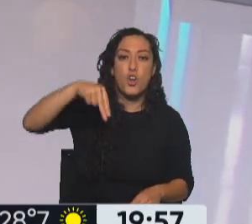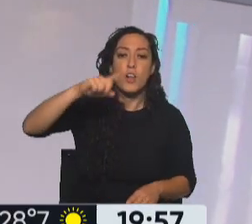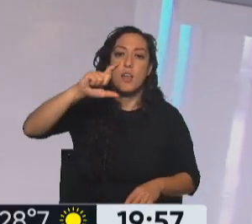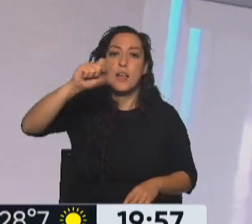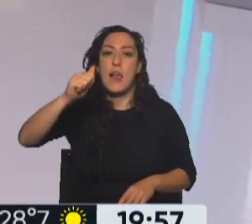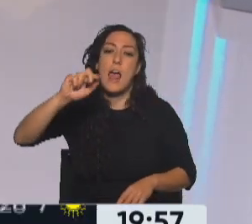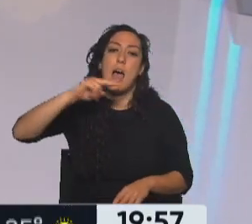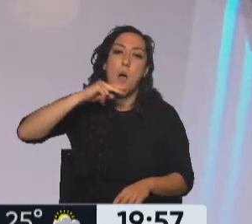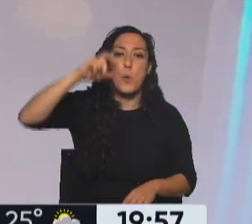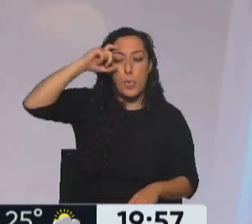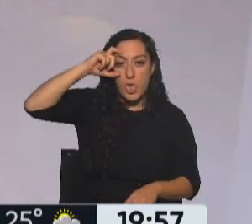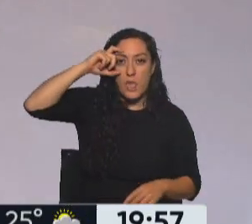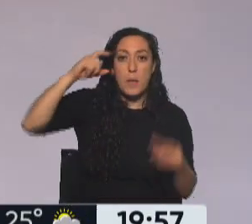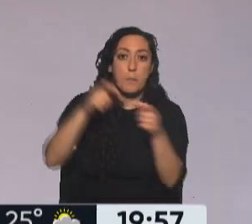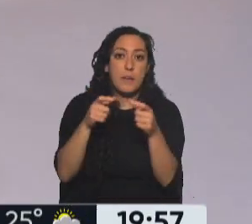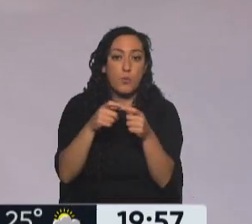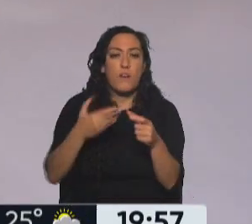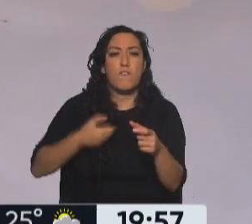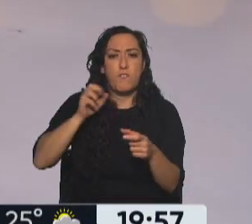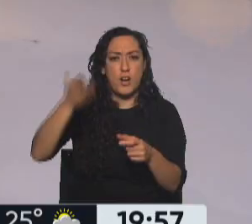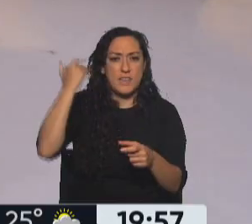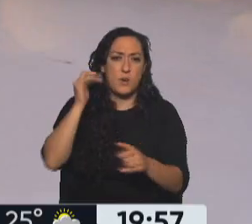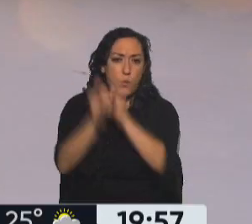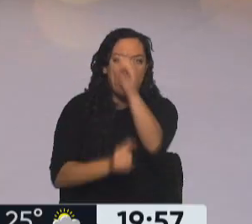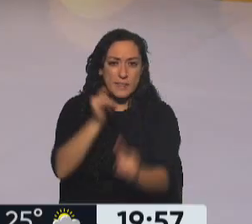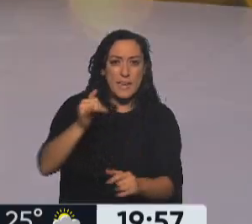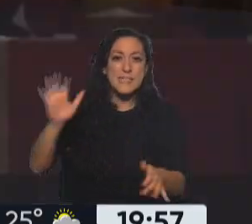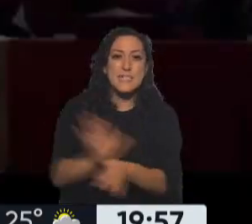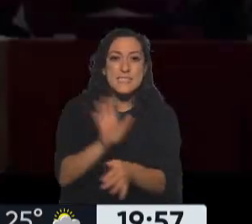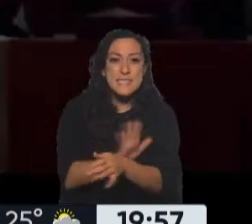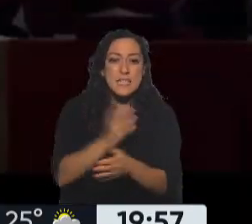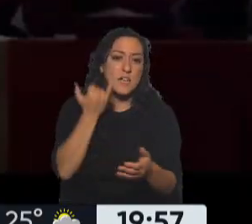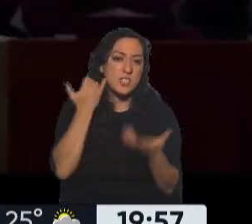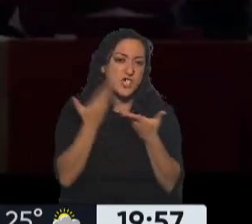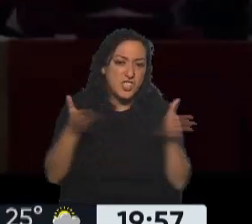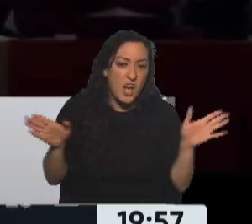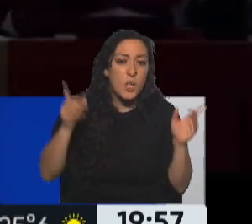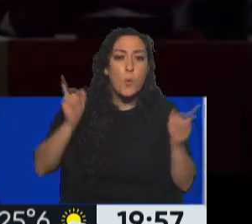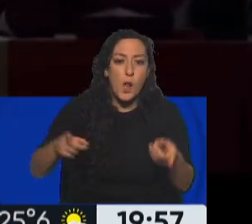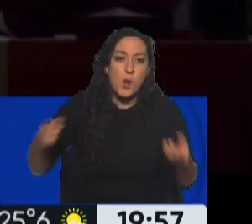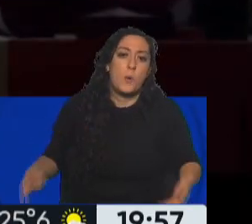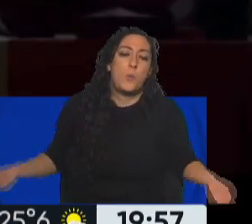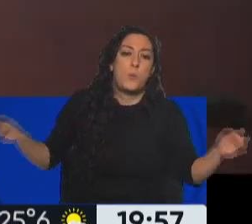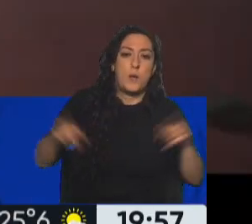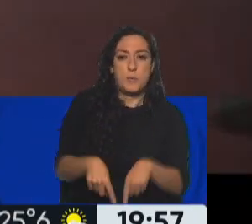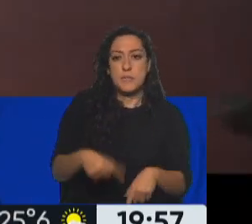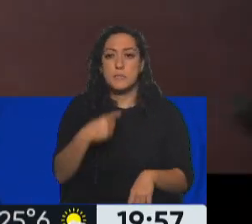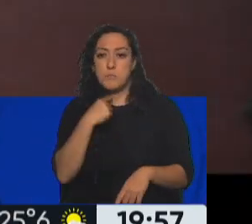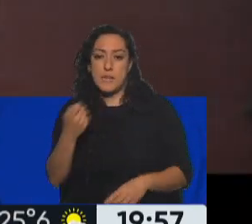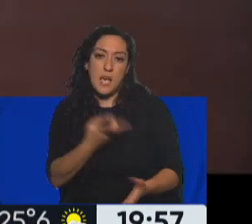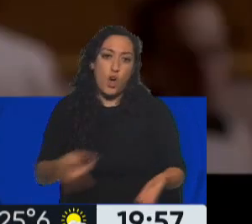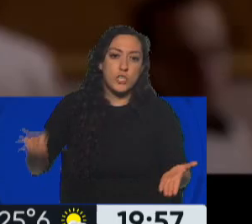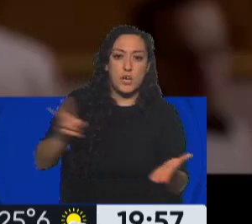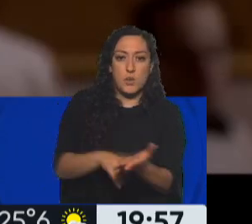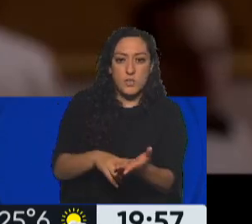que, como bien decía Flor, ya se estrenó en los cines, pero vuelve justamente a las salas. Por ejemplo, en España se va a volver a